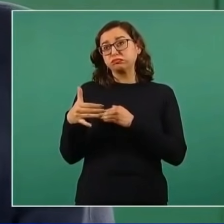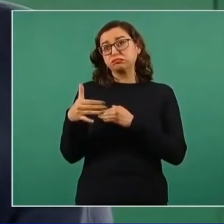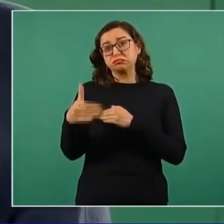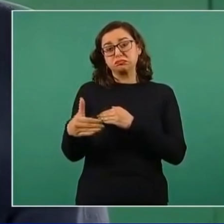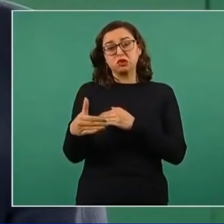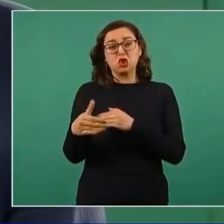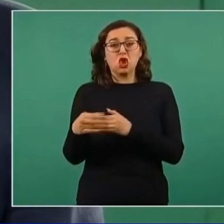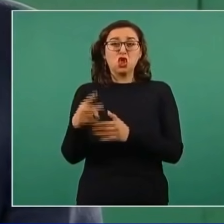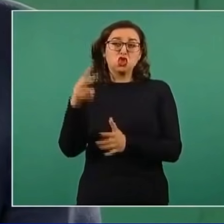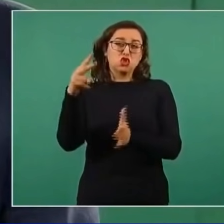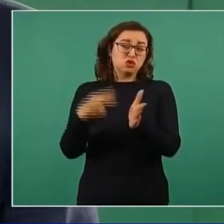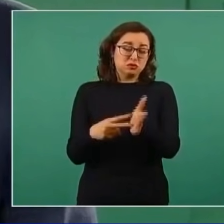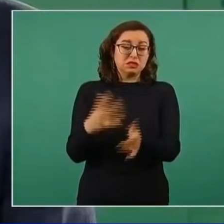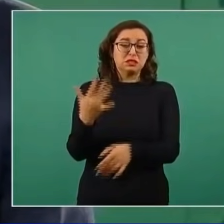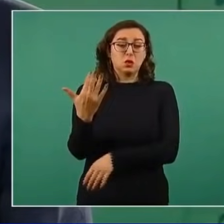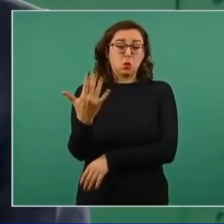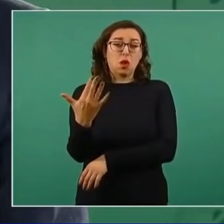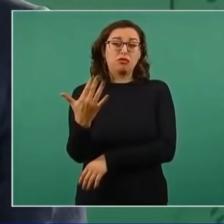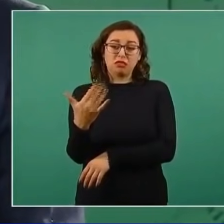hasta 2050.